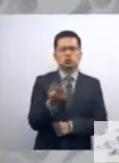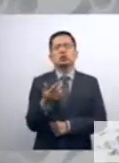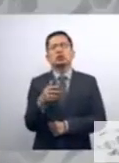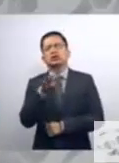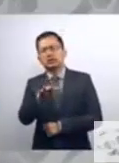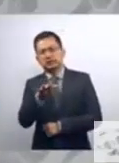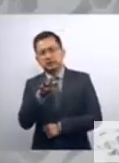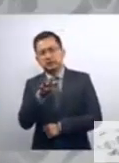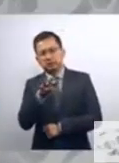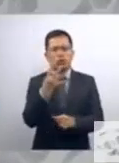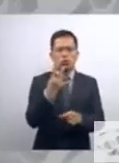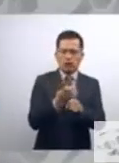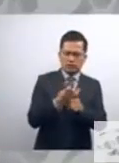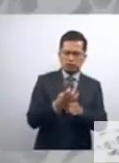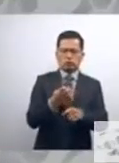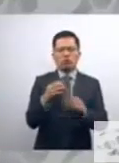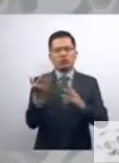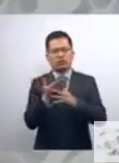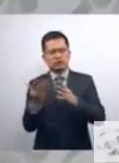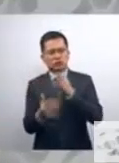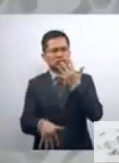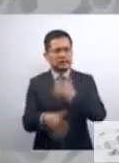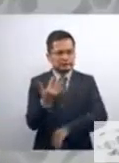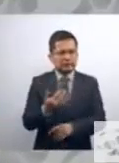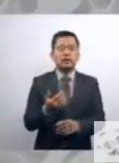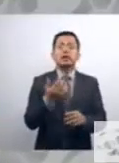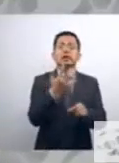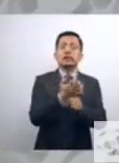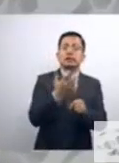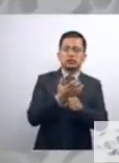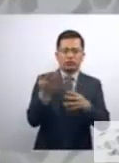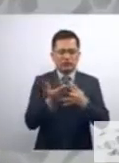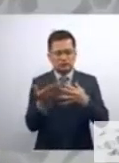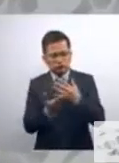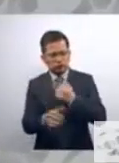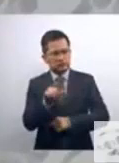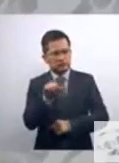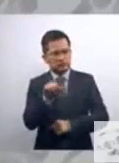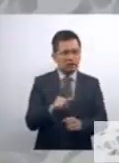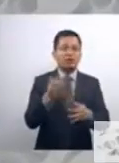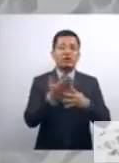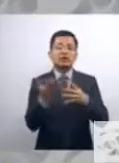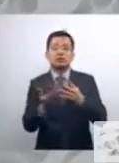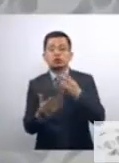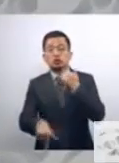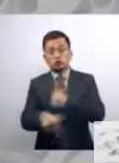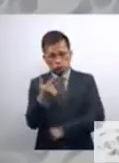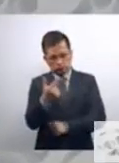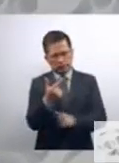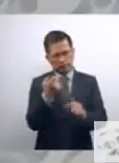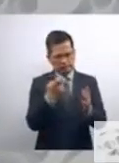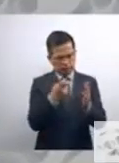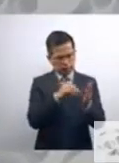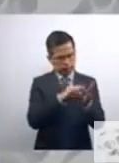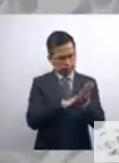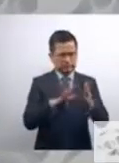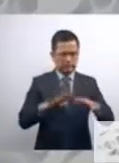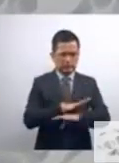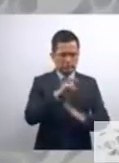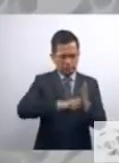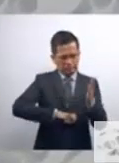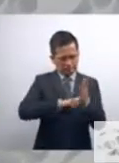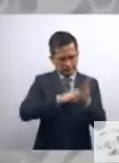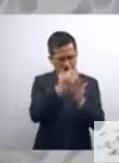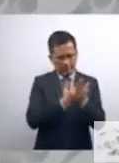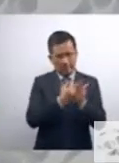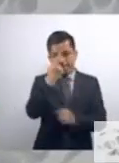fracción décima quinta, quinto, fracción décima y sexta, fracción décima segunda, se busca articular e